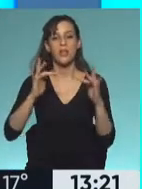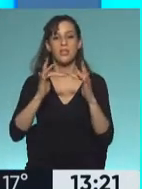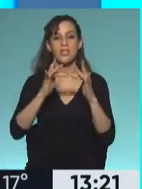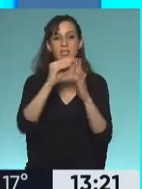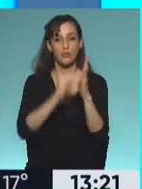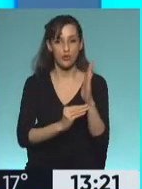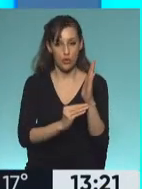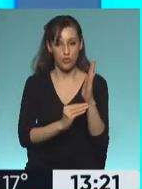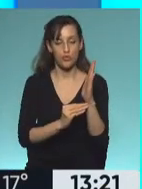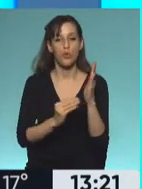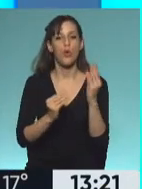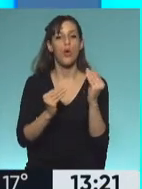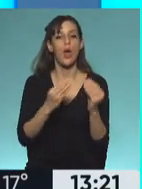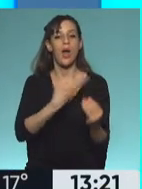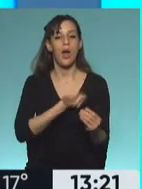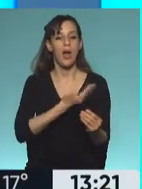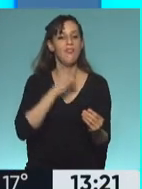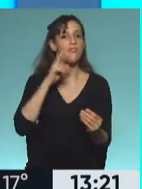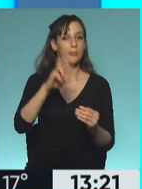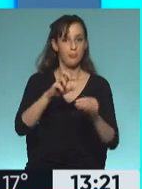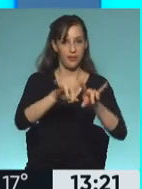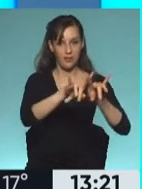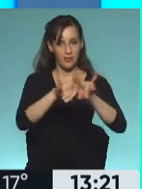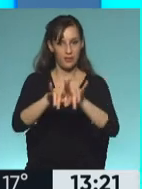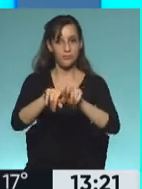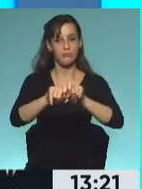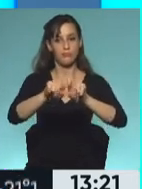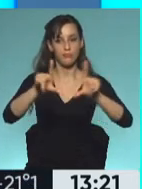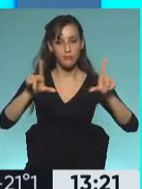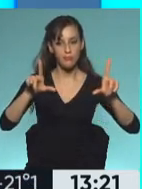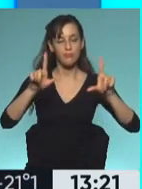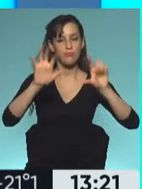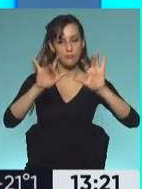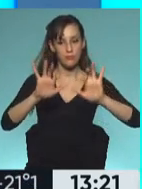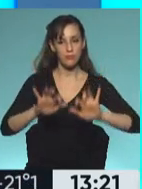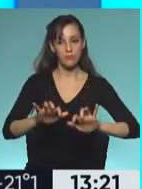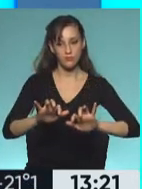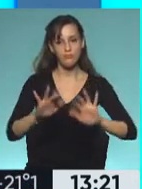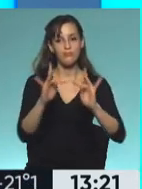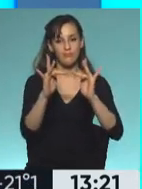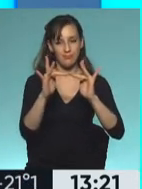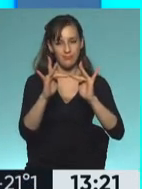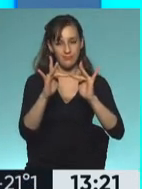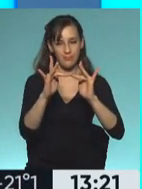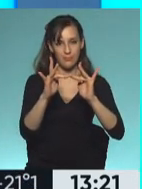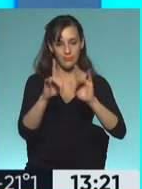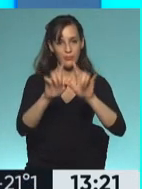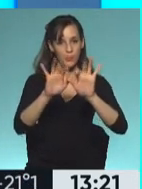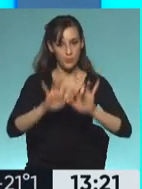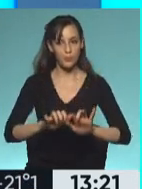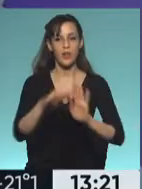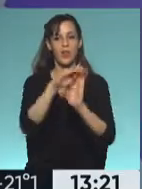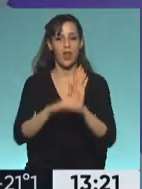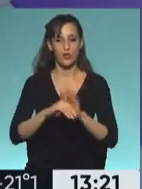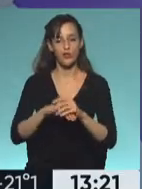vía vía electrónica o sea por internet acceder ahí dice se llenan datos muy